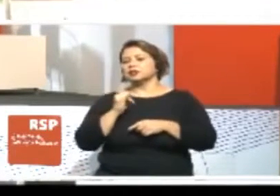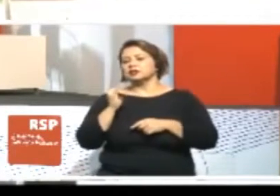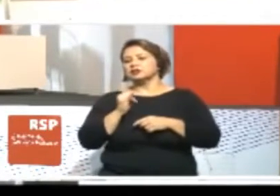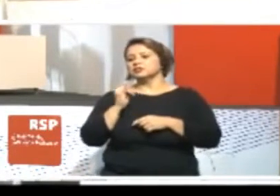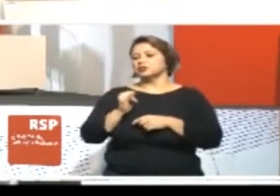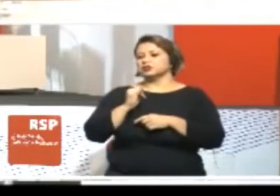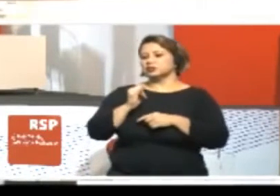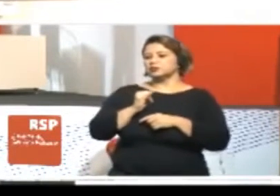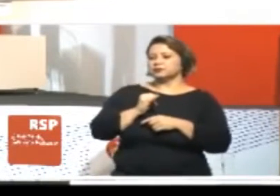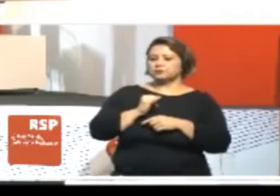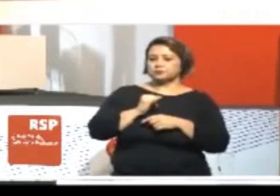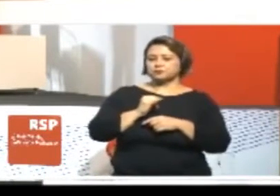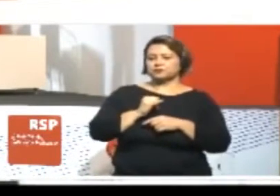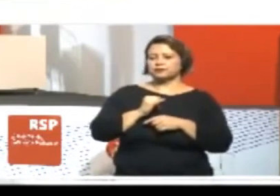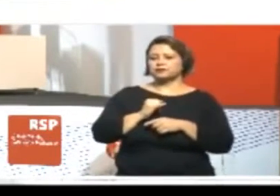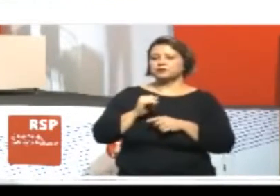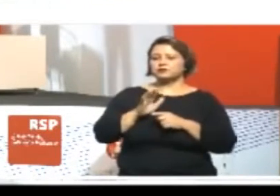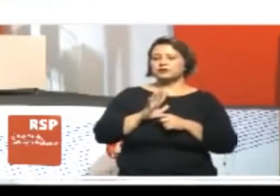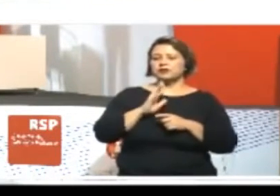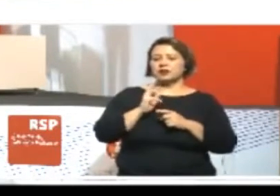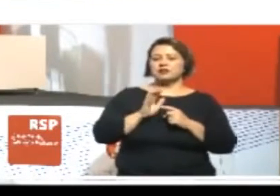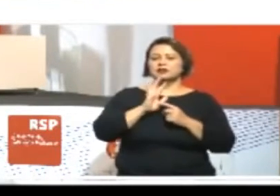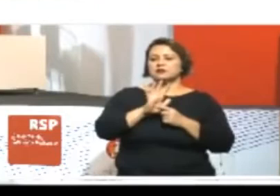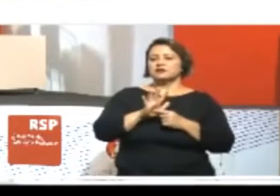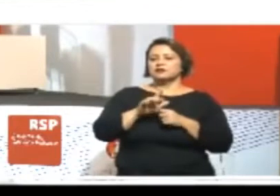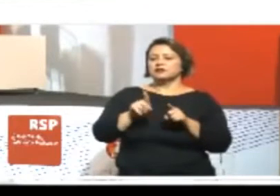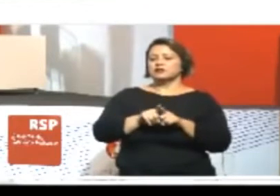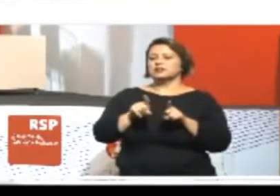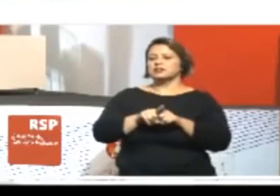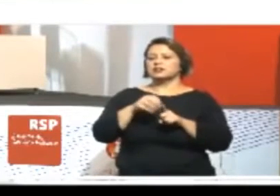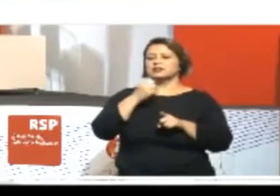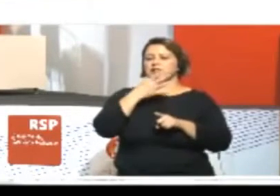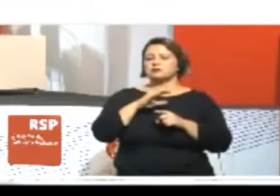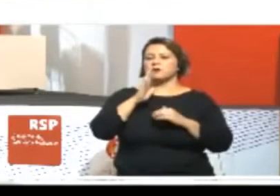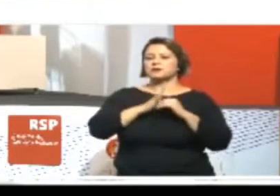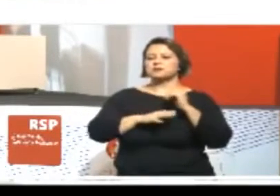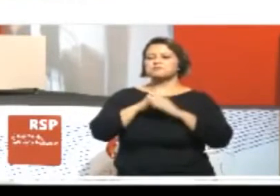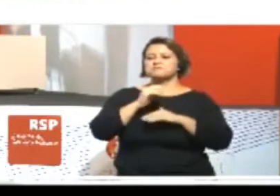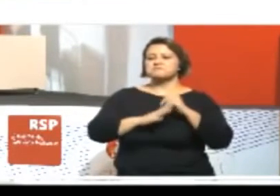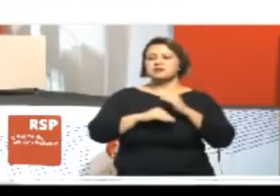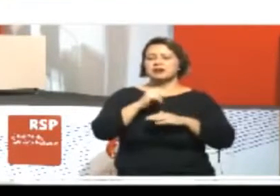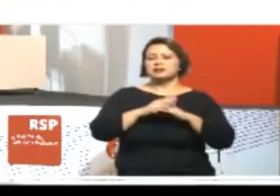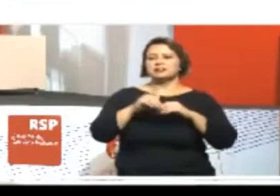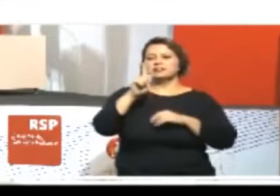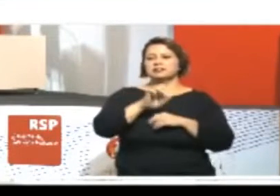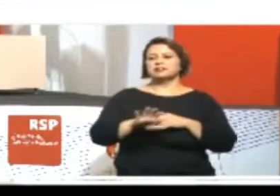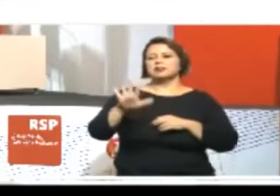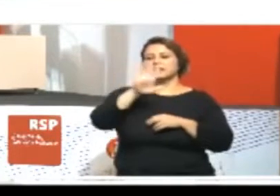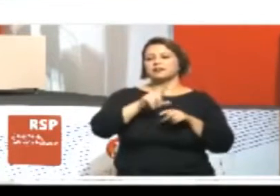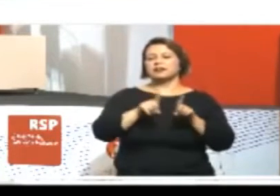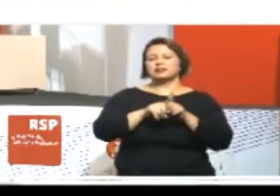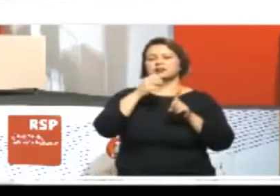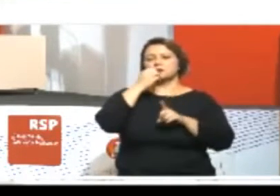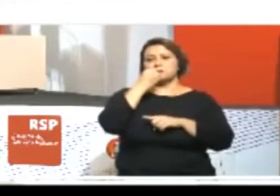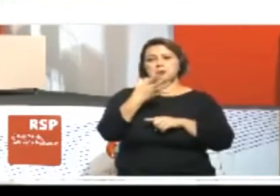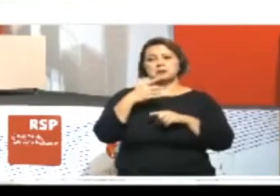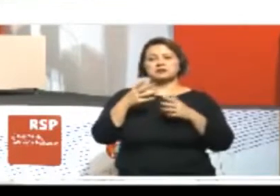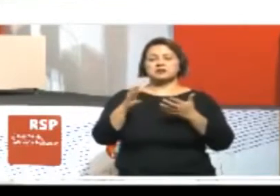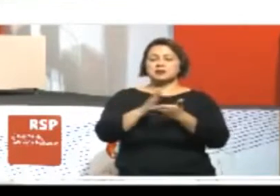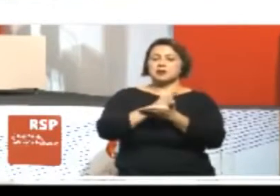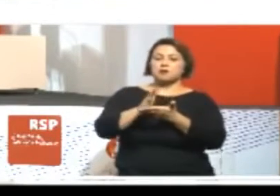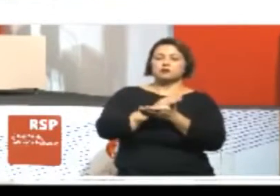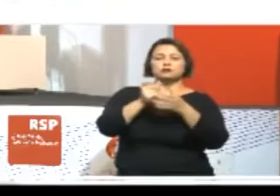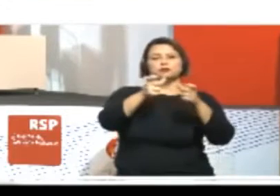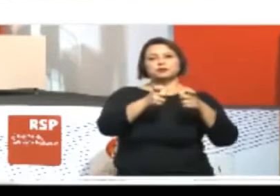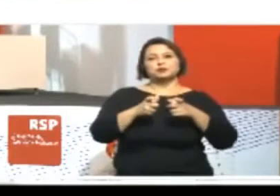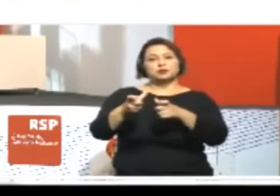entender que las buenas prácticas que son promovidas generalmente son exitosas en unas partes, pero no son exitosas